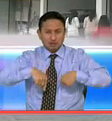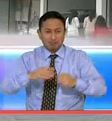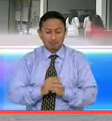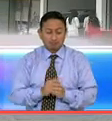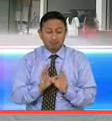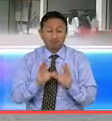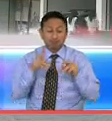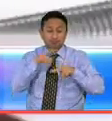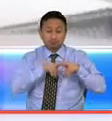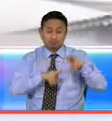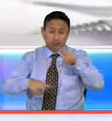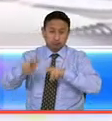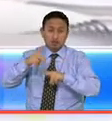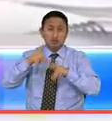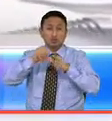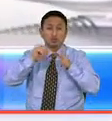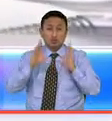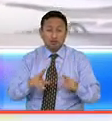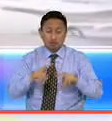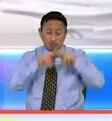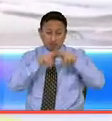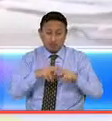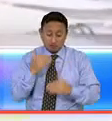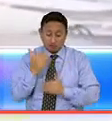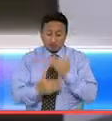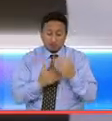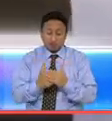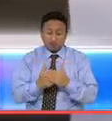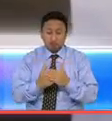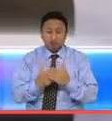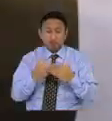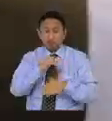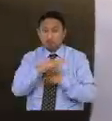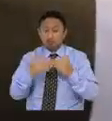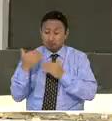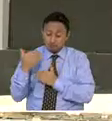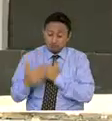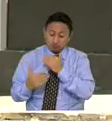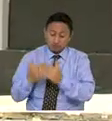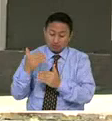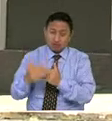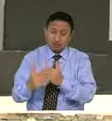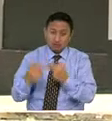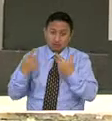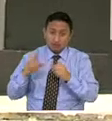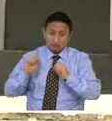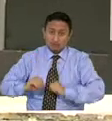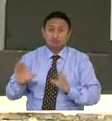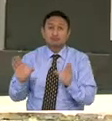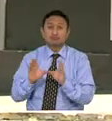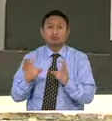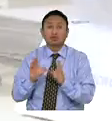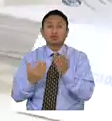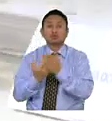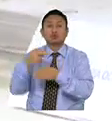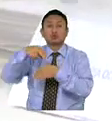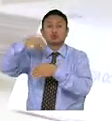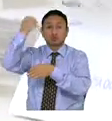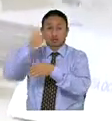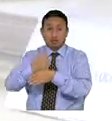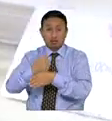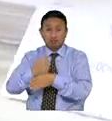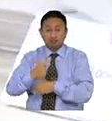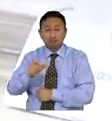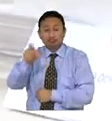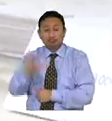conformación de una veeduría ciudadana que dará seguimiento, vigilancia y fiscalización a todas las etapas. Además, contará con la certificación de un notario. Los postulantes